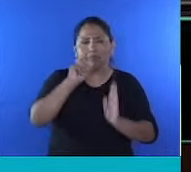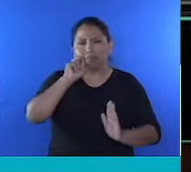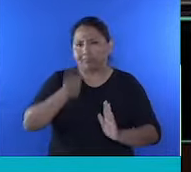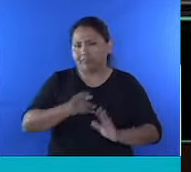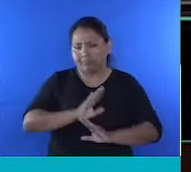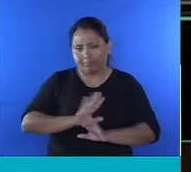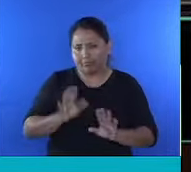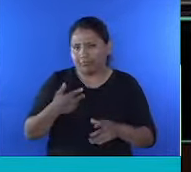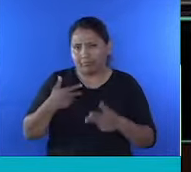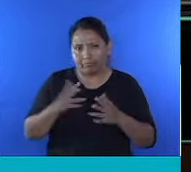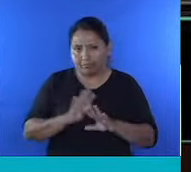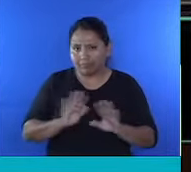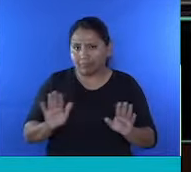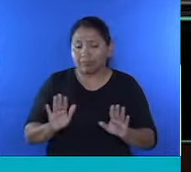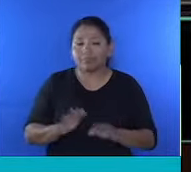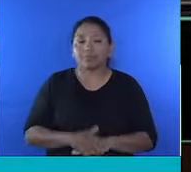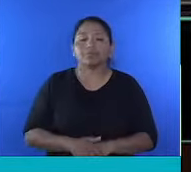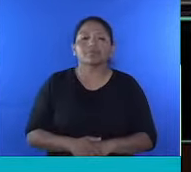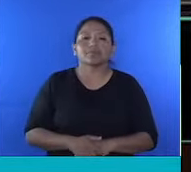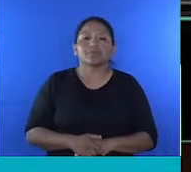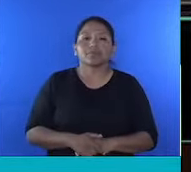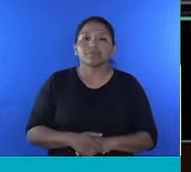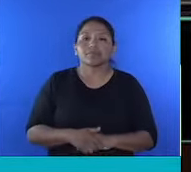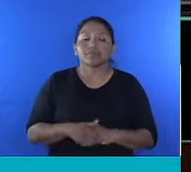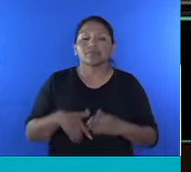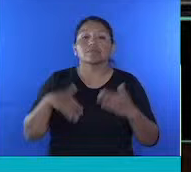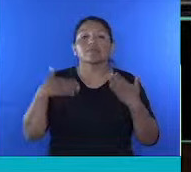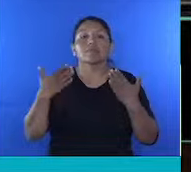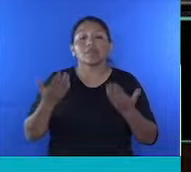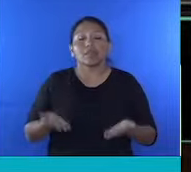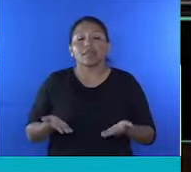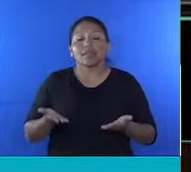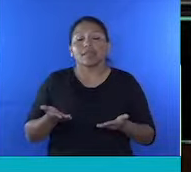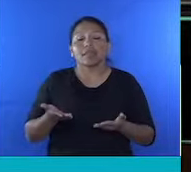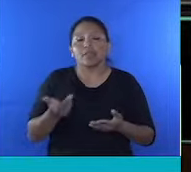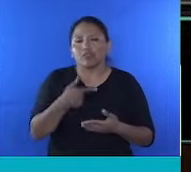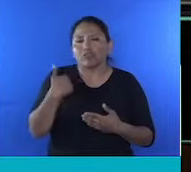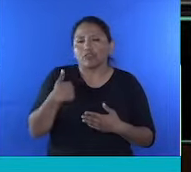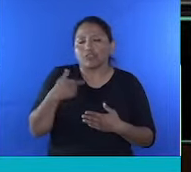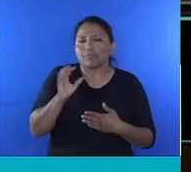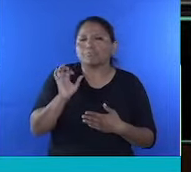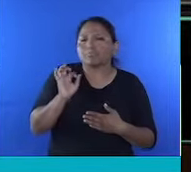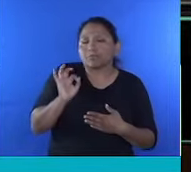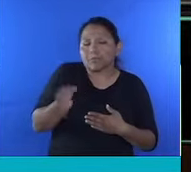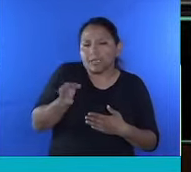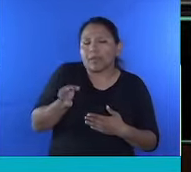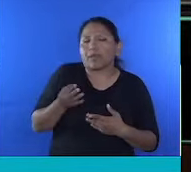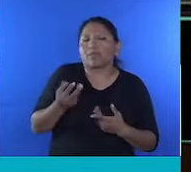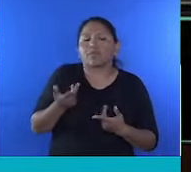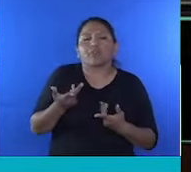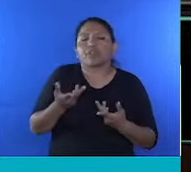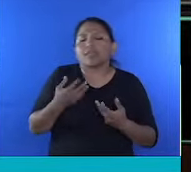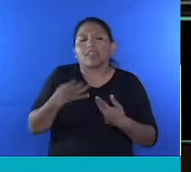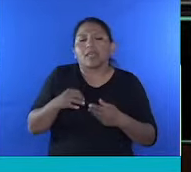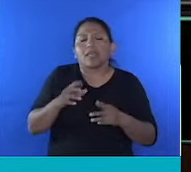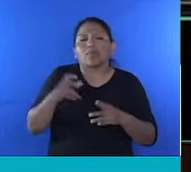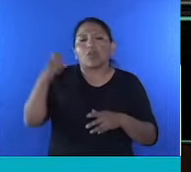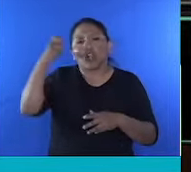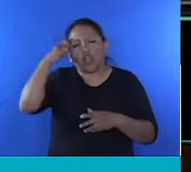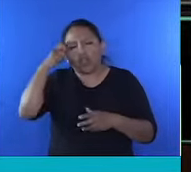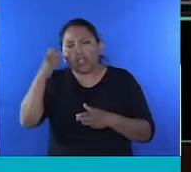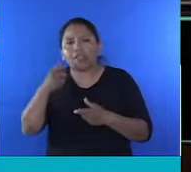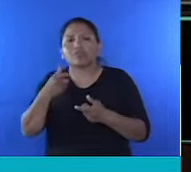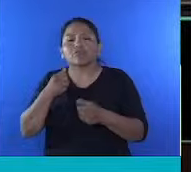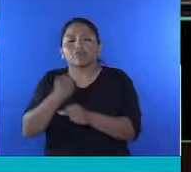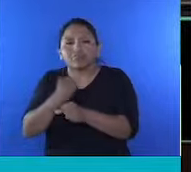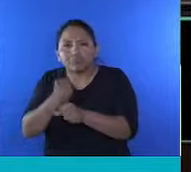dijo acá Pero además porque entendemos que hay que legislar a través del Congreso hay que legislar a